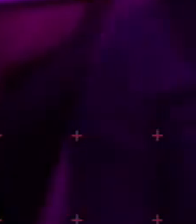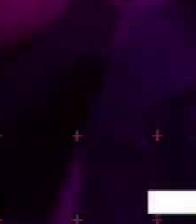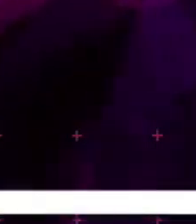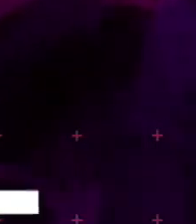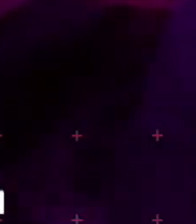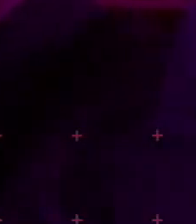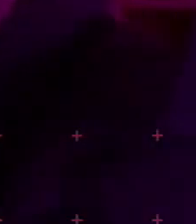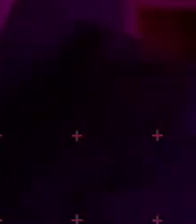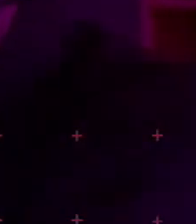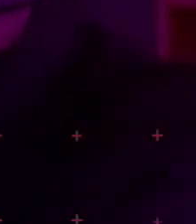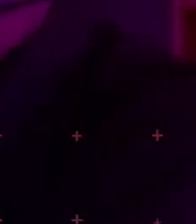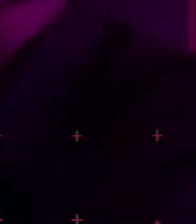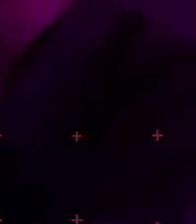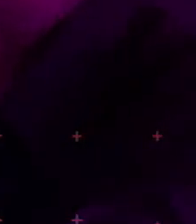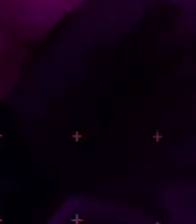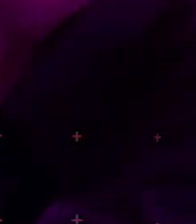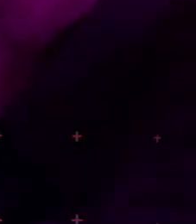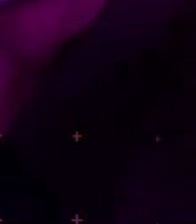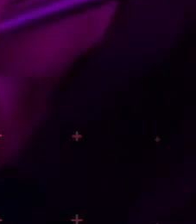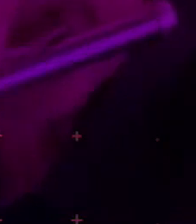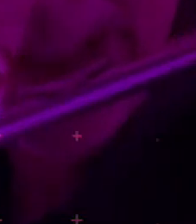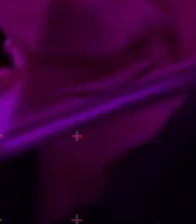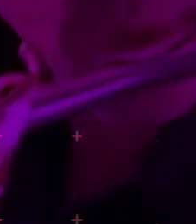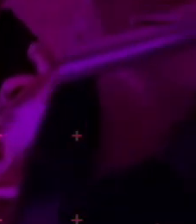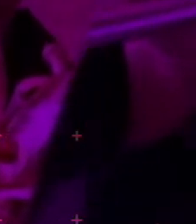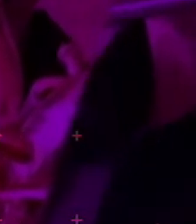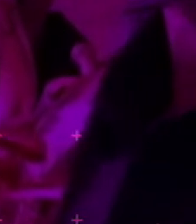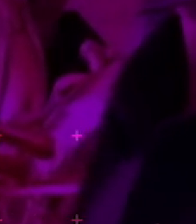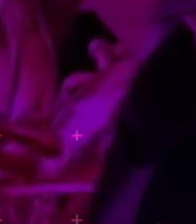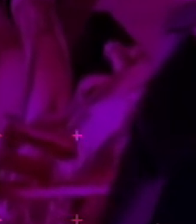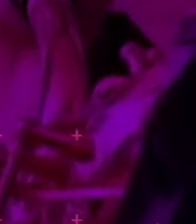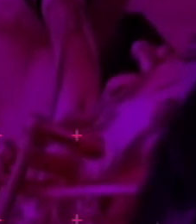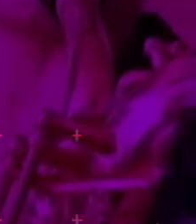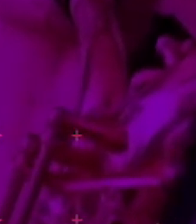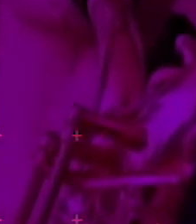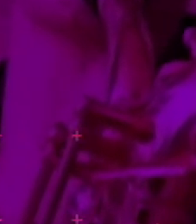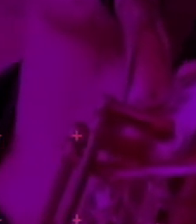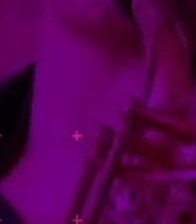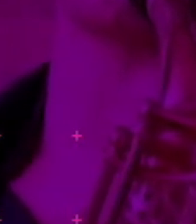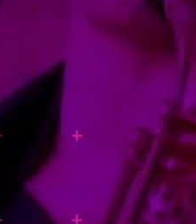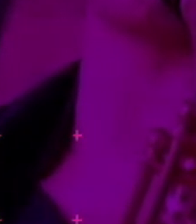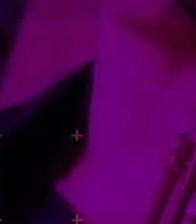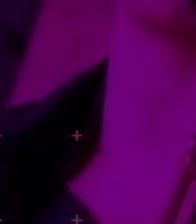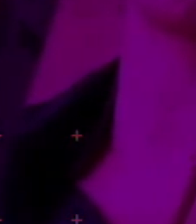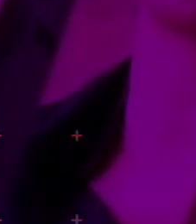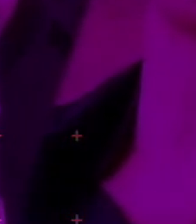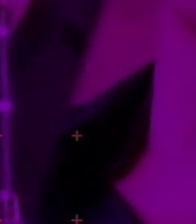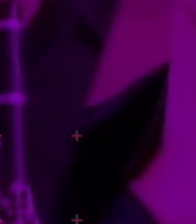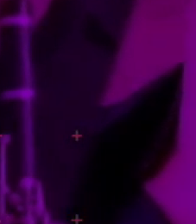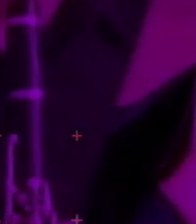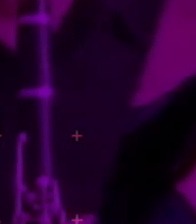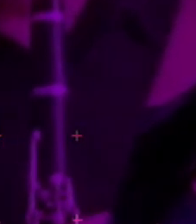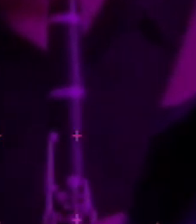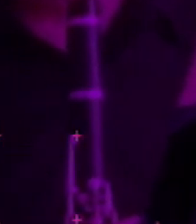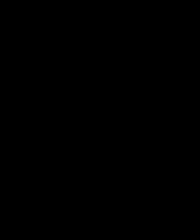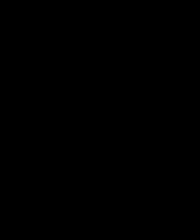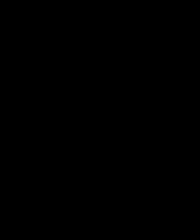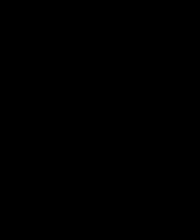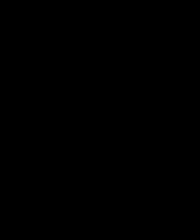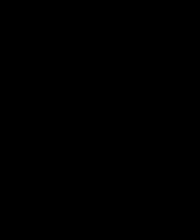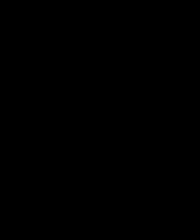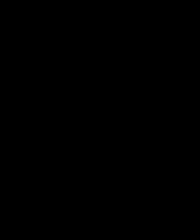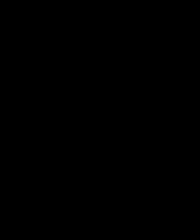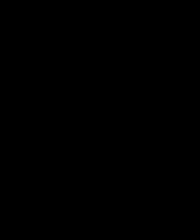con repetición el sábado a las 8 de la noche y el domingo a las 10 de la mañana. Solo en